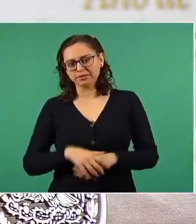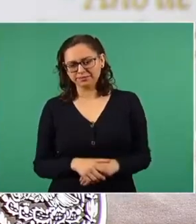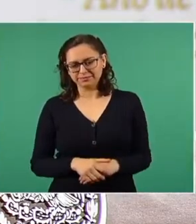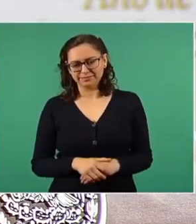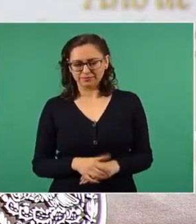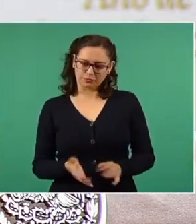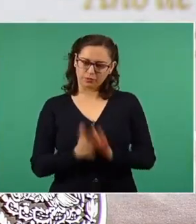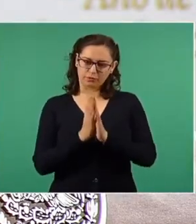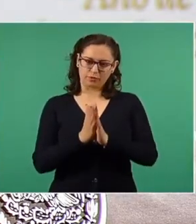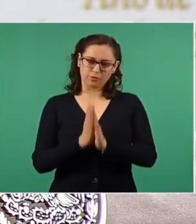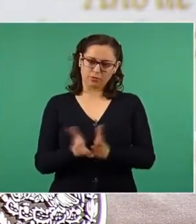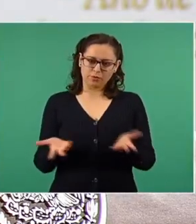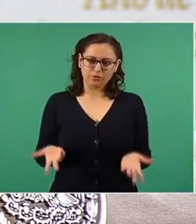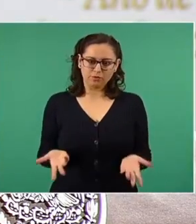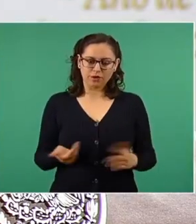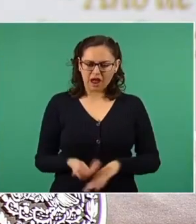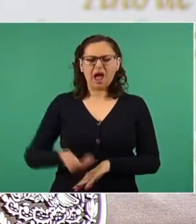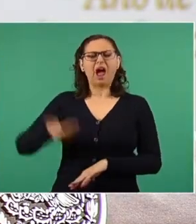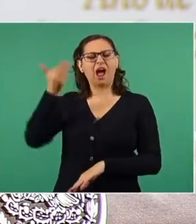esto